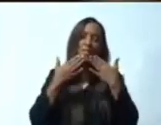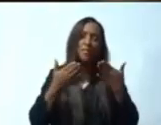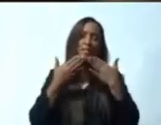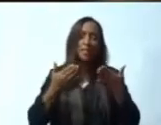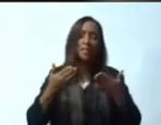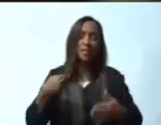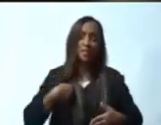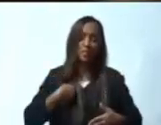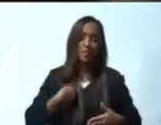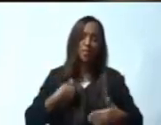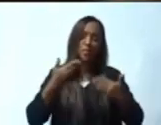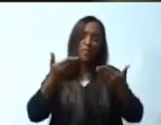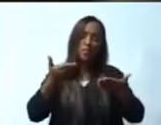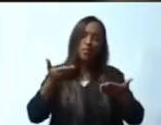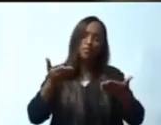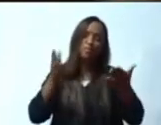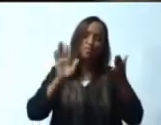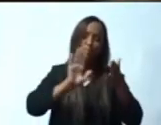Gracias.